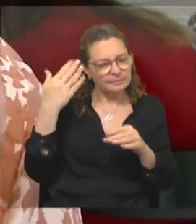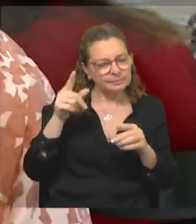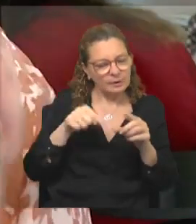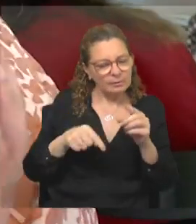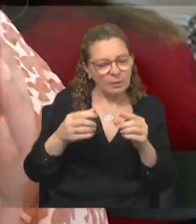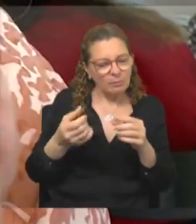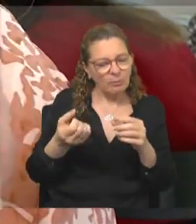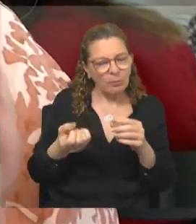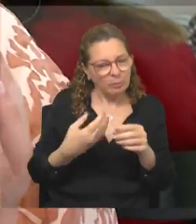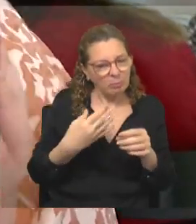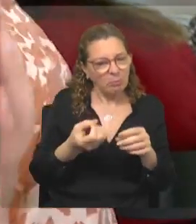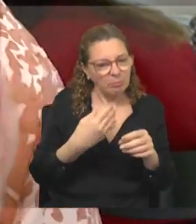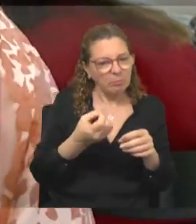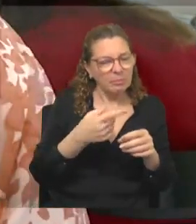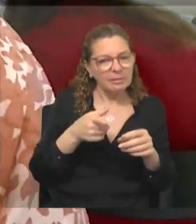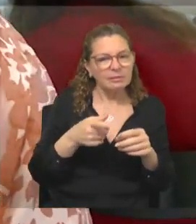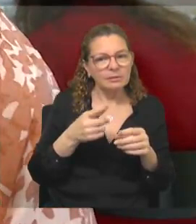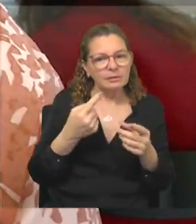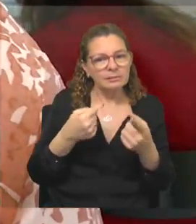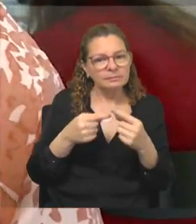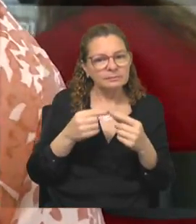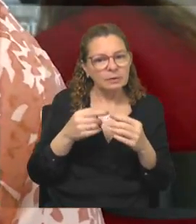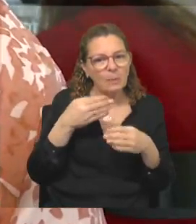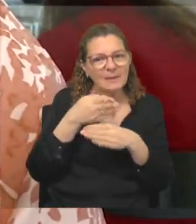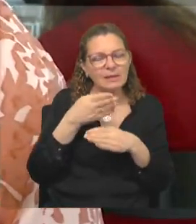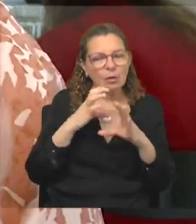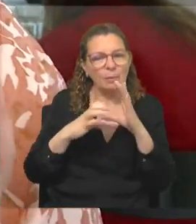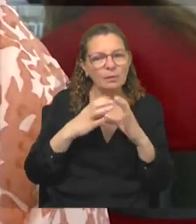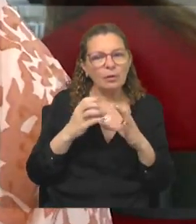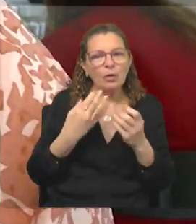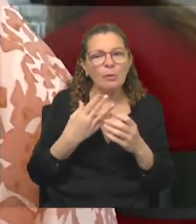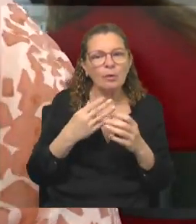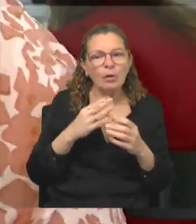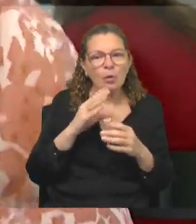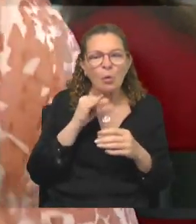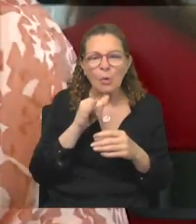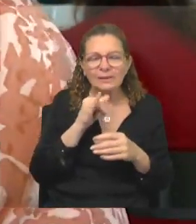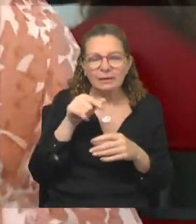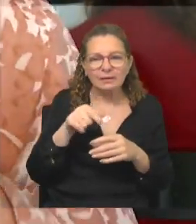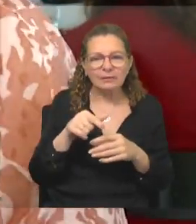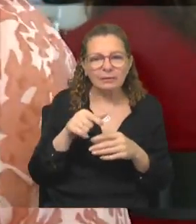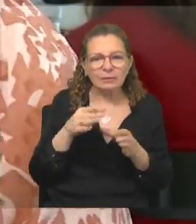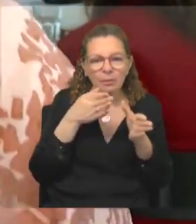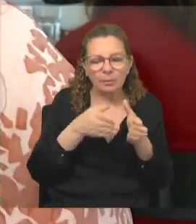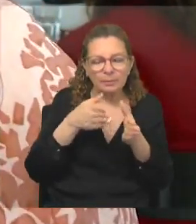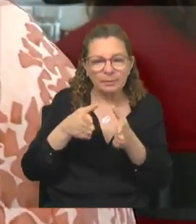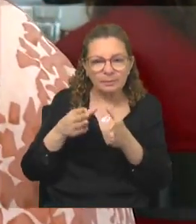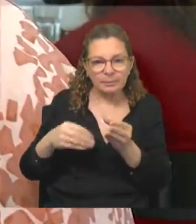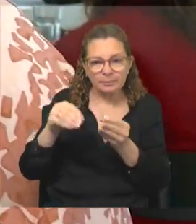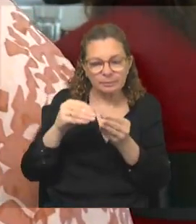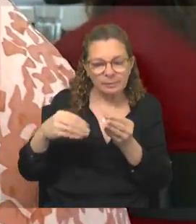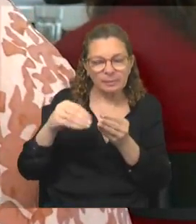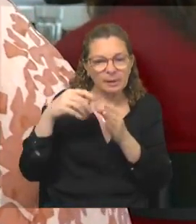nos fuimos enterando de las cosas no Y a través de los medios como nos enteramos de las cosas Eso es parte de es un ingrediente más de la